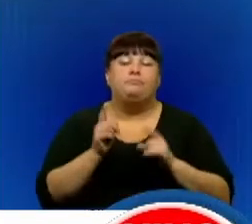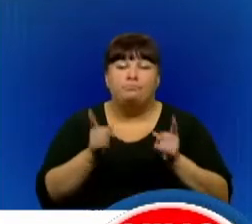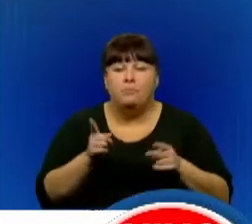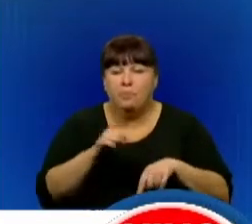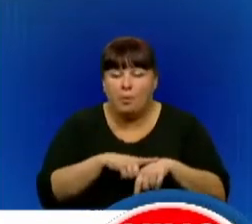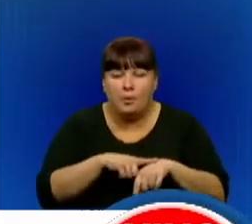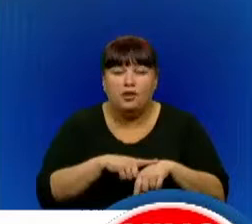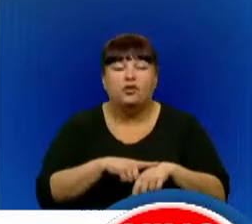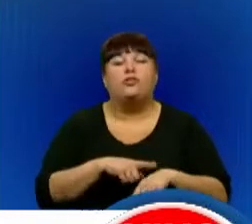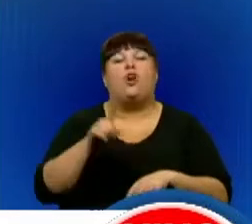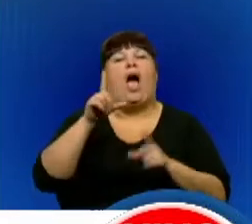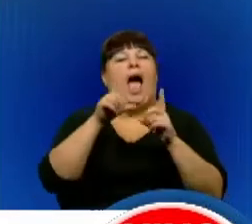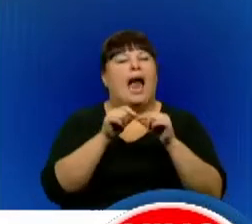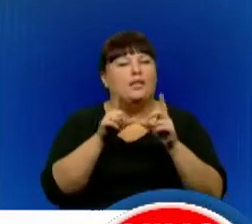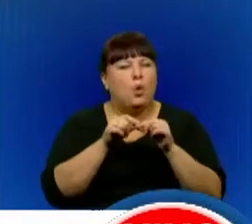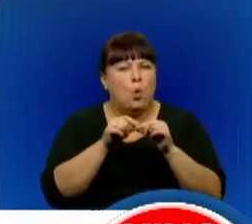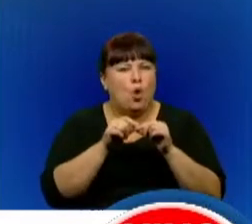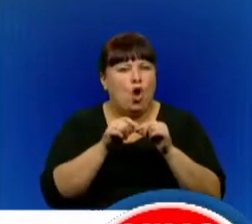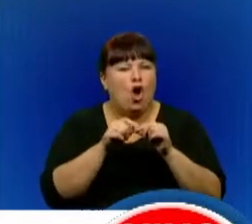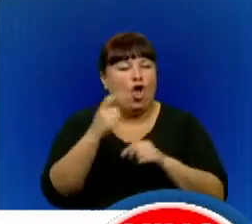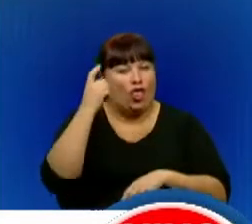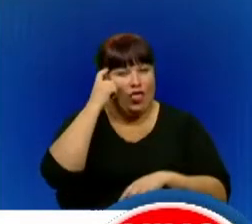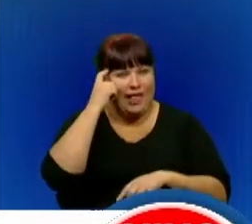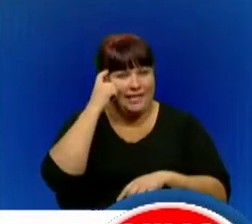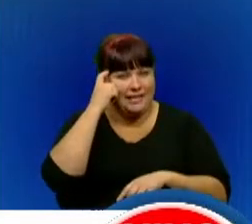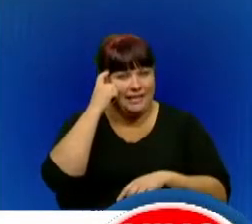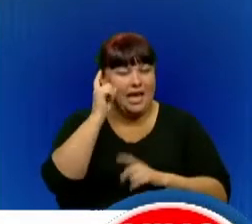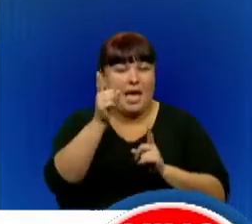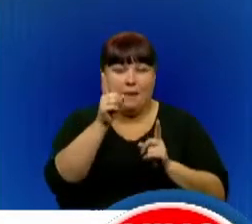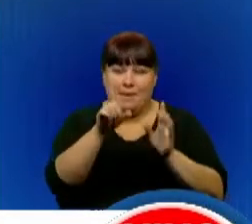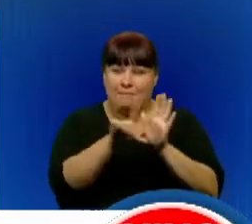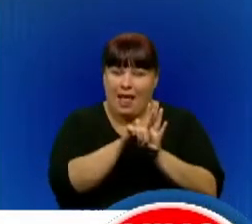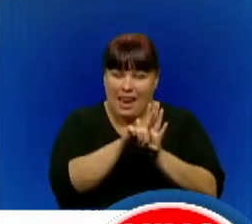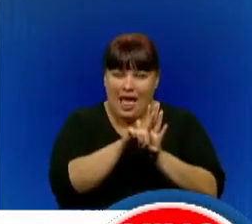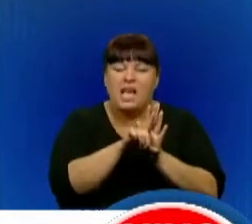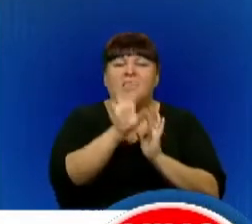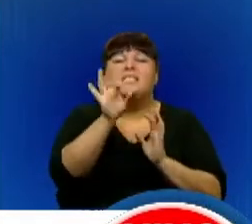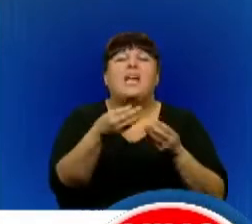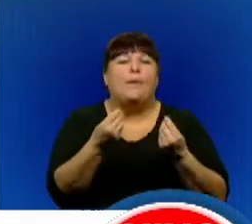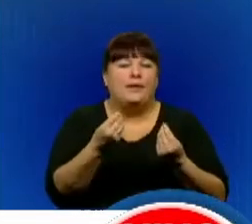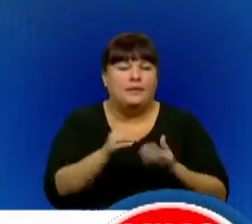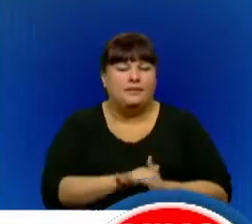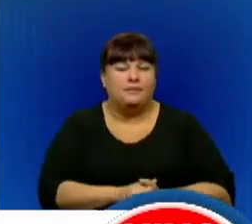tanto, en el artículo 10 de esa misma ley, ¿sabe qué hacemos?